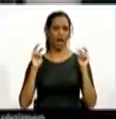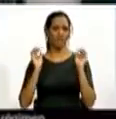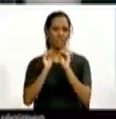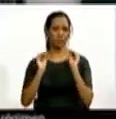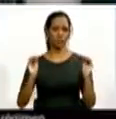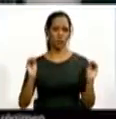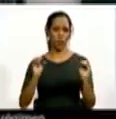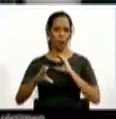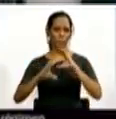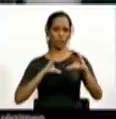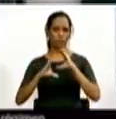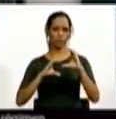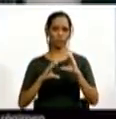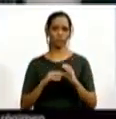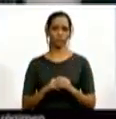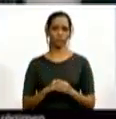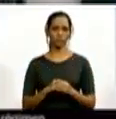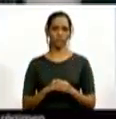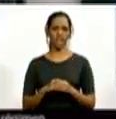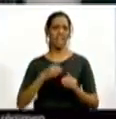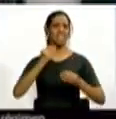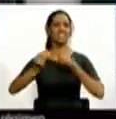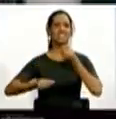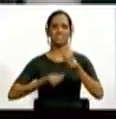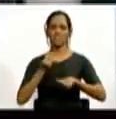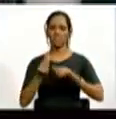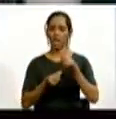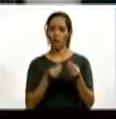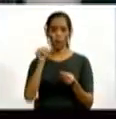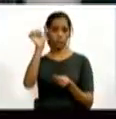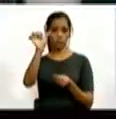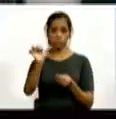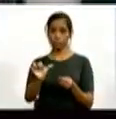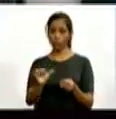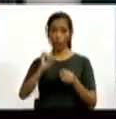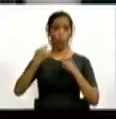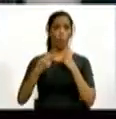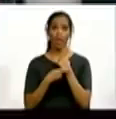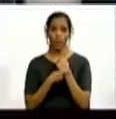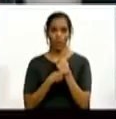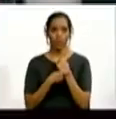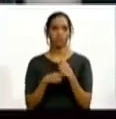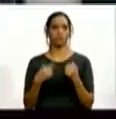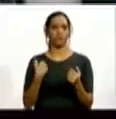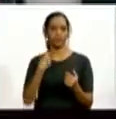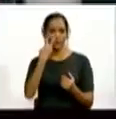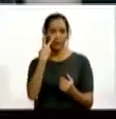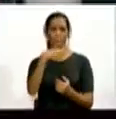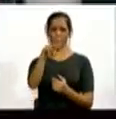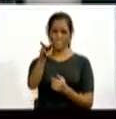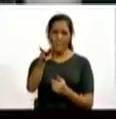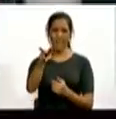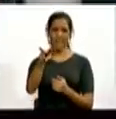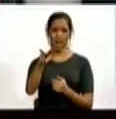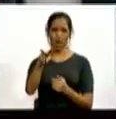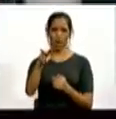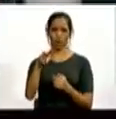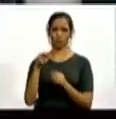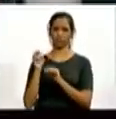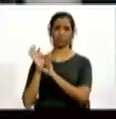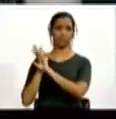comunicacionales, hicieron una expectativa tan grande con Guaidó que cuando yo veo al tipo en inmigración